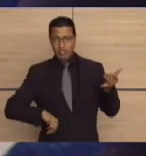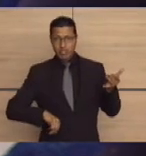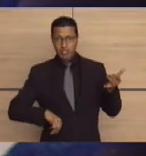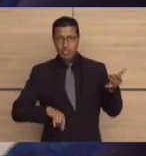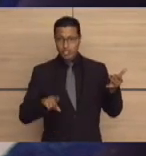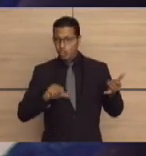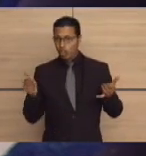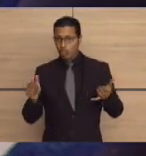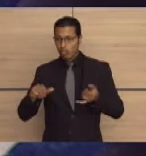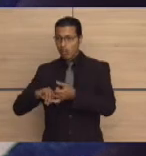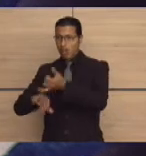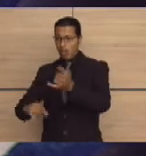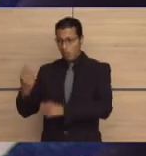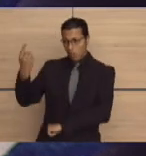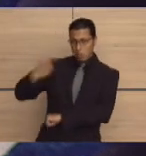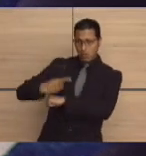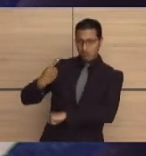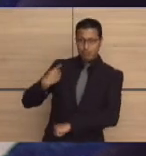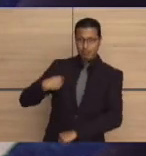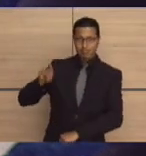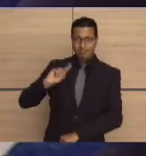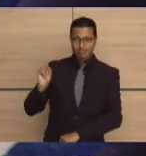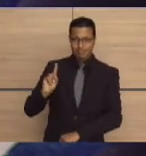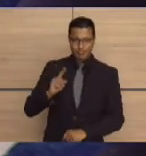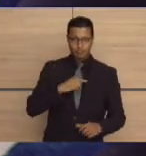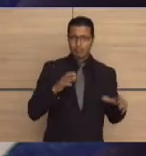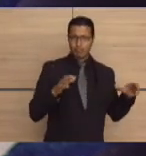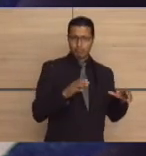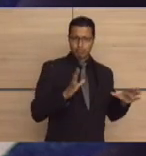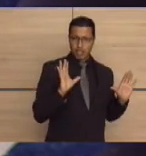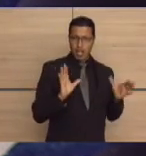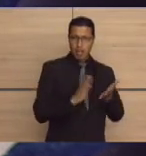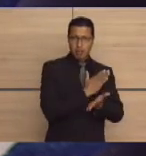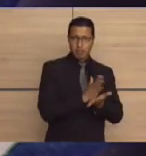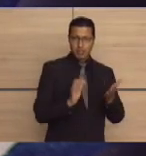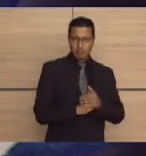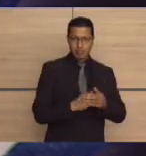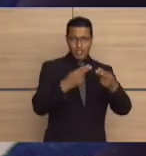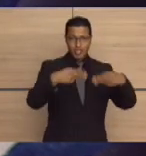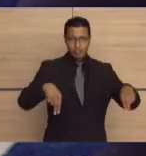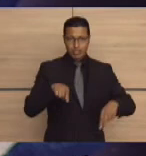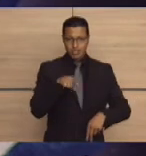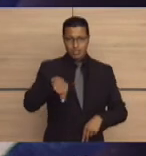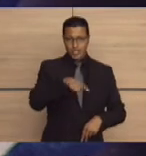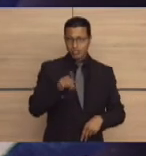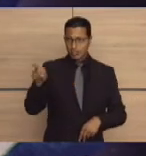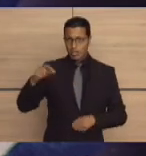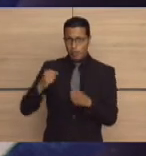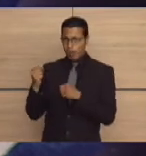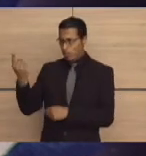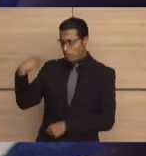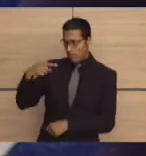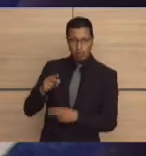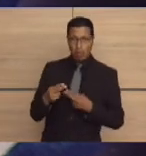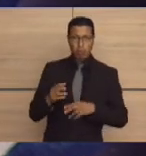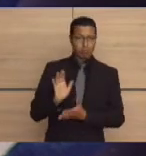aceptaban autoridad a nadie de la ciudad vecina. Los de Tunja no querían obedecerle a los de Bogotá,